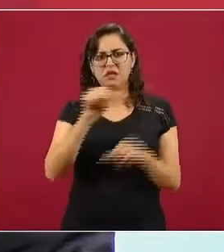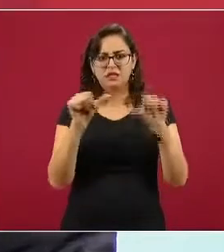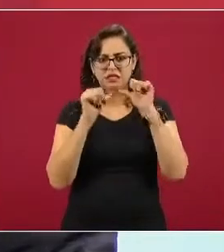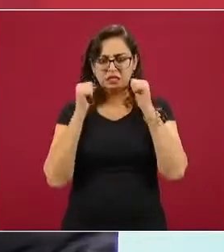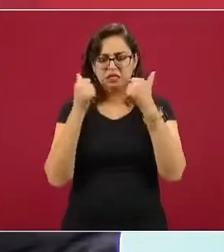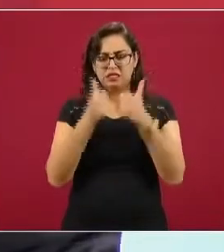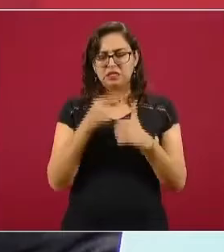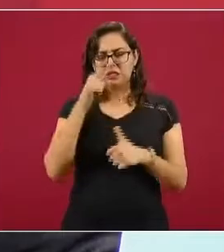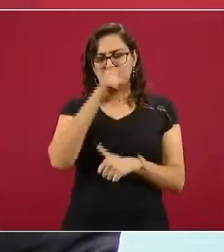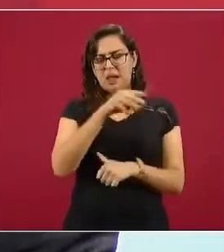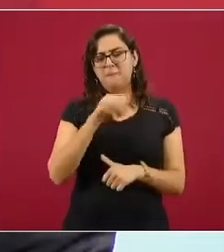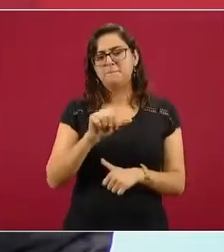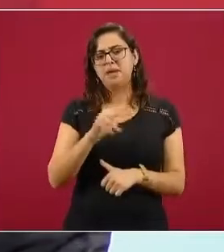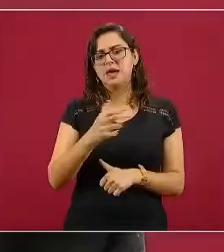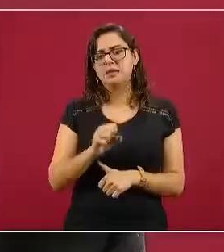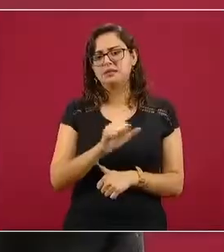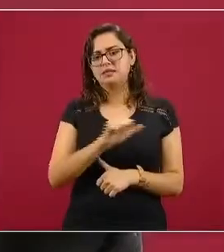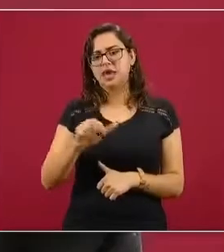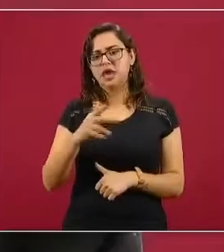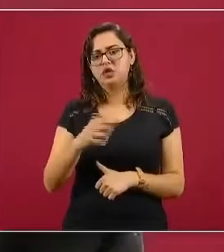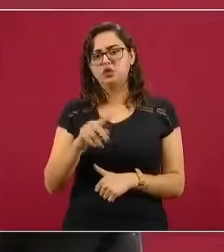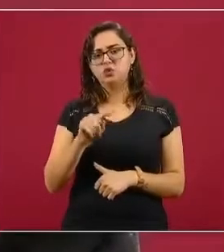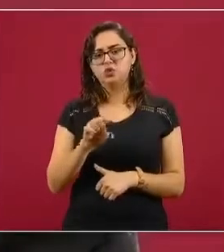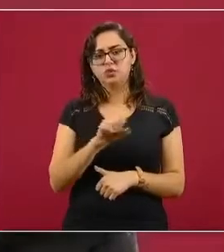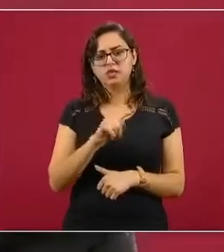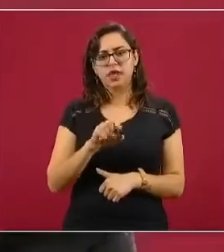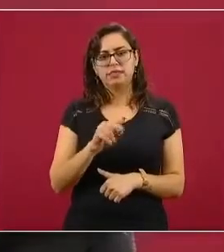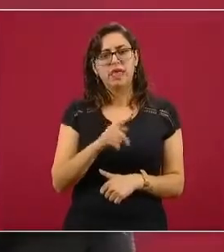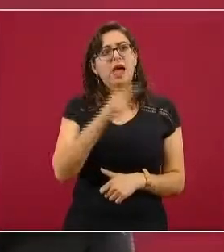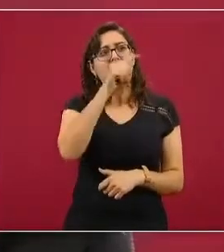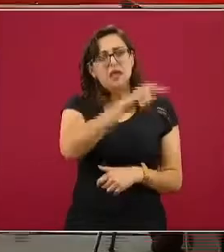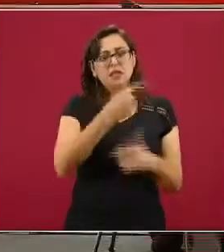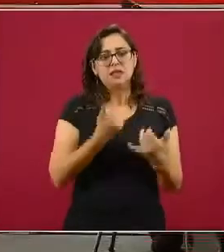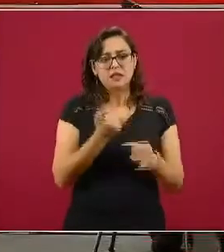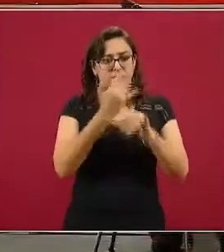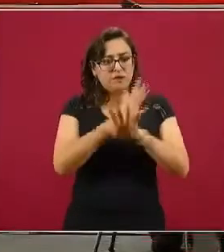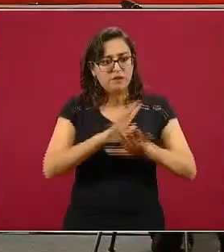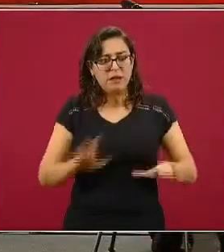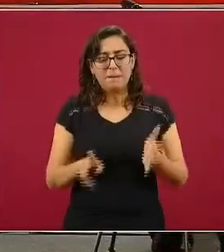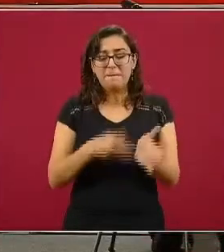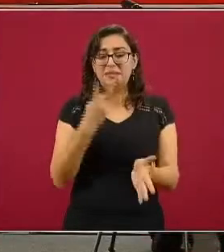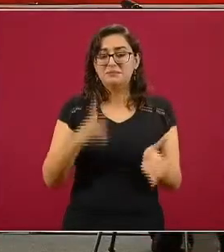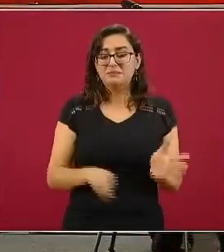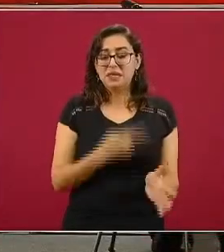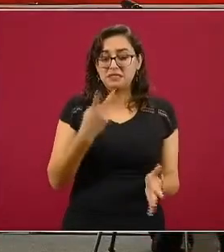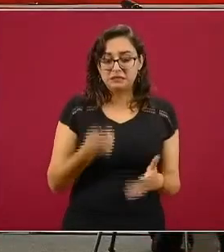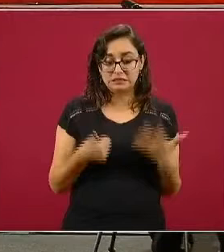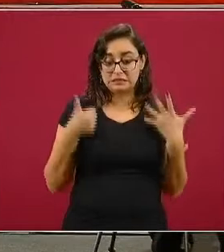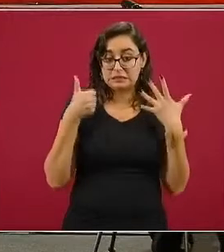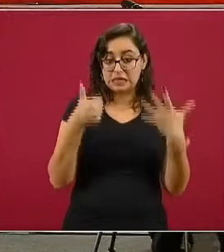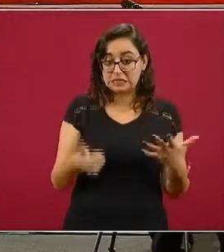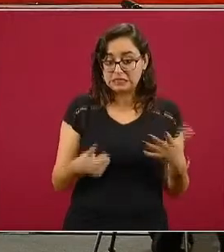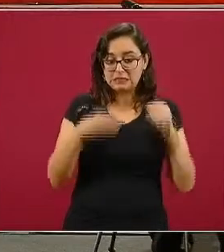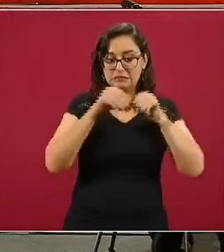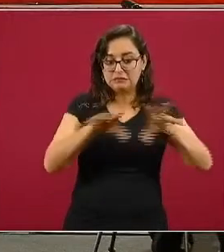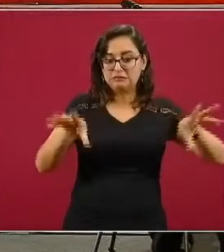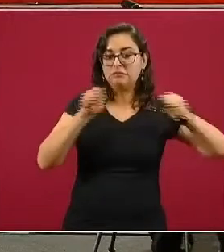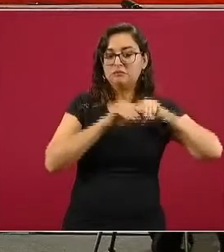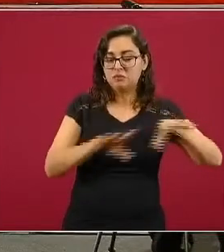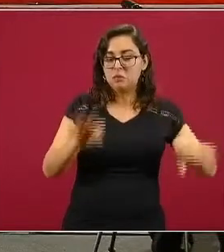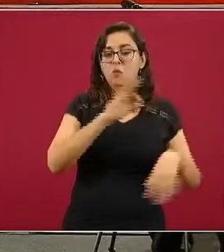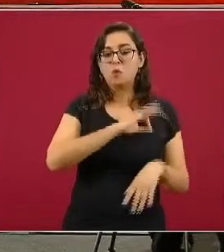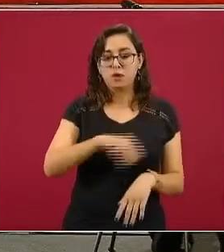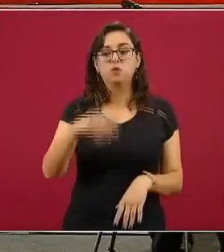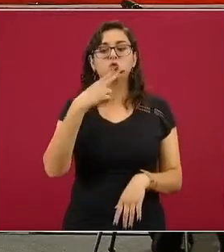de Massachusetts en Estados Unidos, al menos 6 informes sobre la potencial eficacia y utilidad de